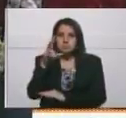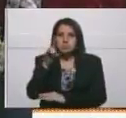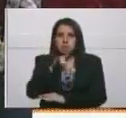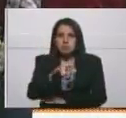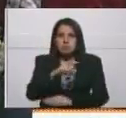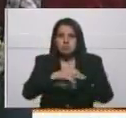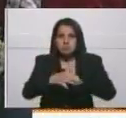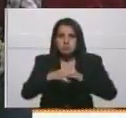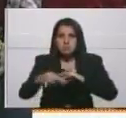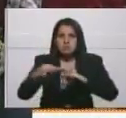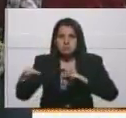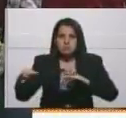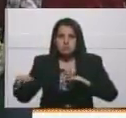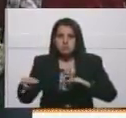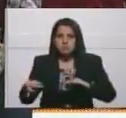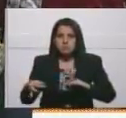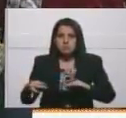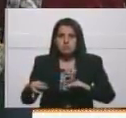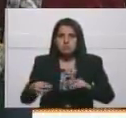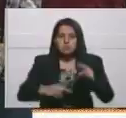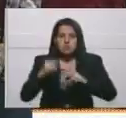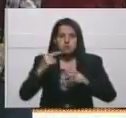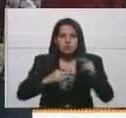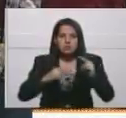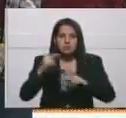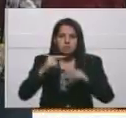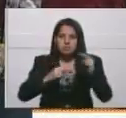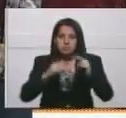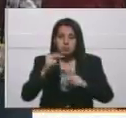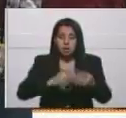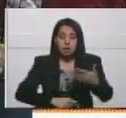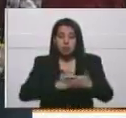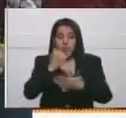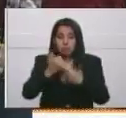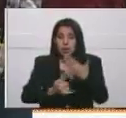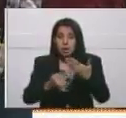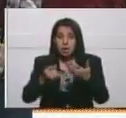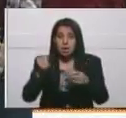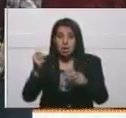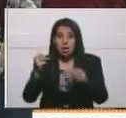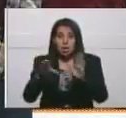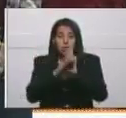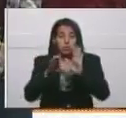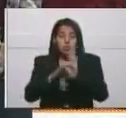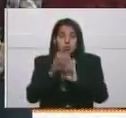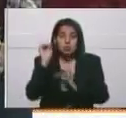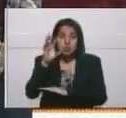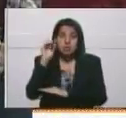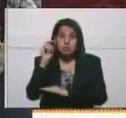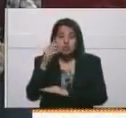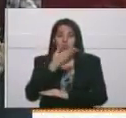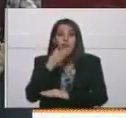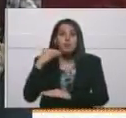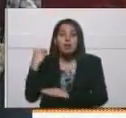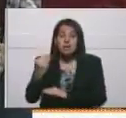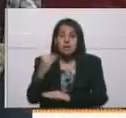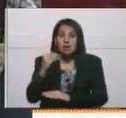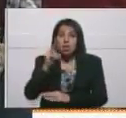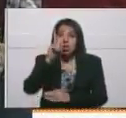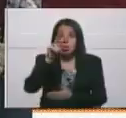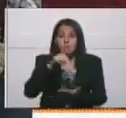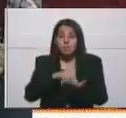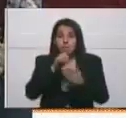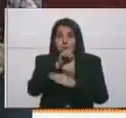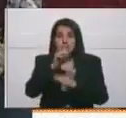regiones. Es la construcción del Plan Constituyente Juvenil 2018-2022 con los nuevos